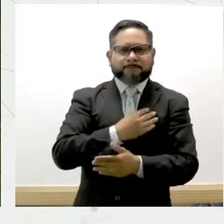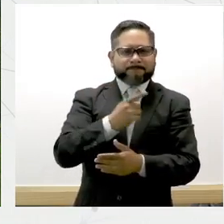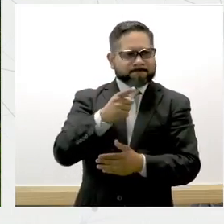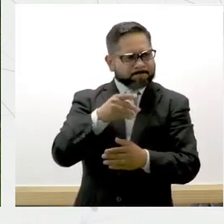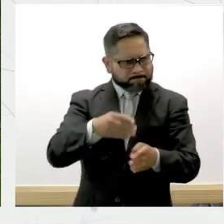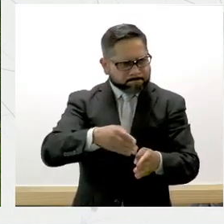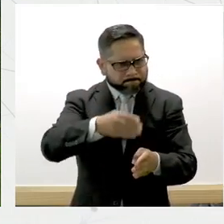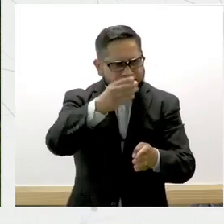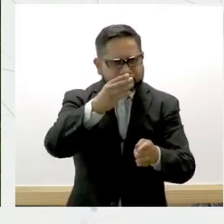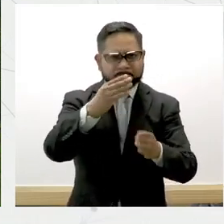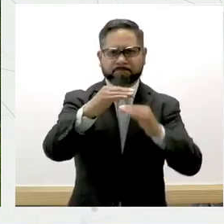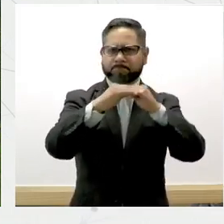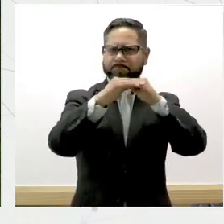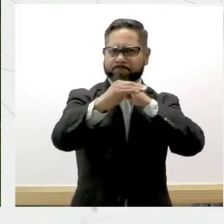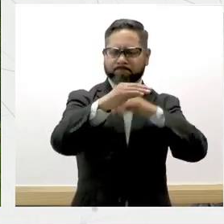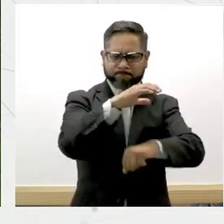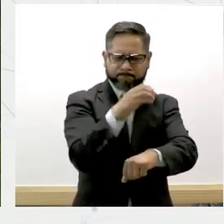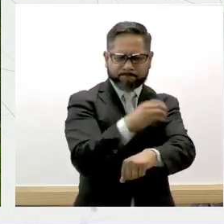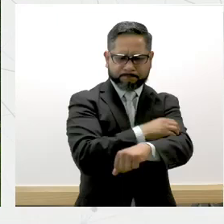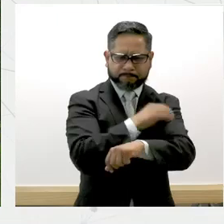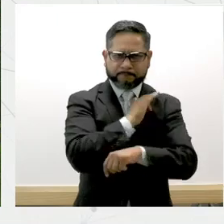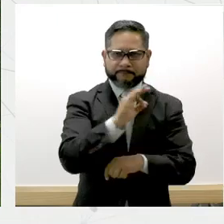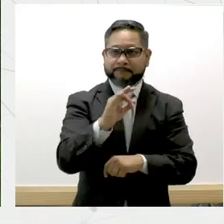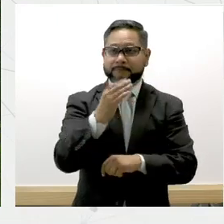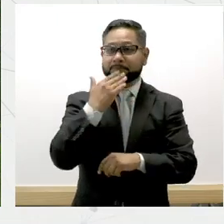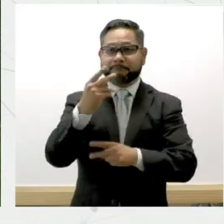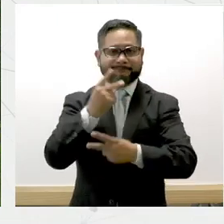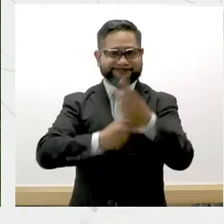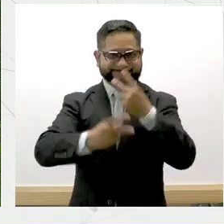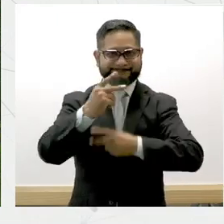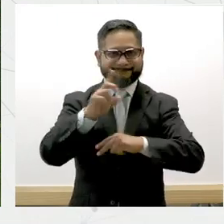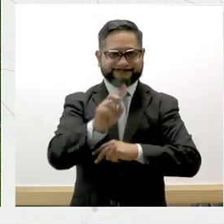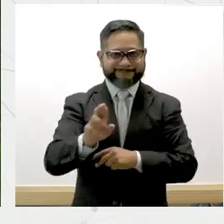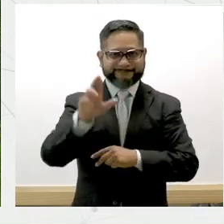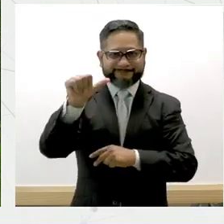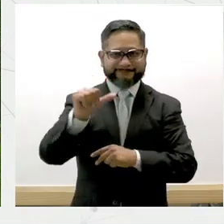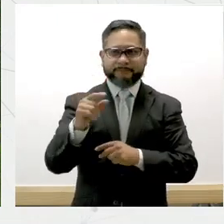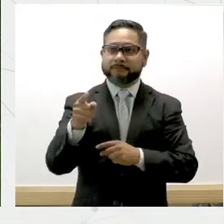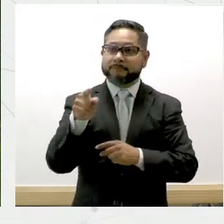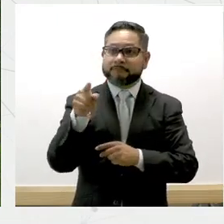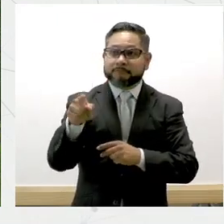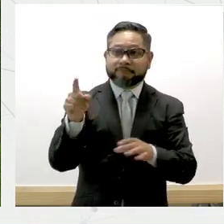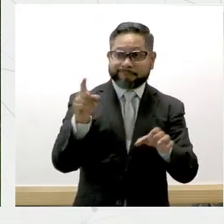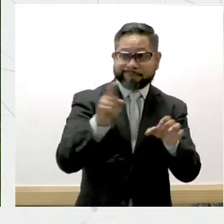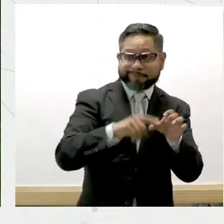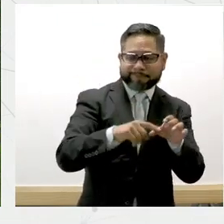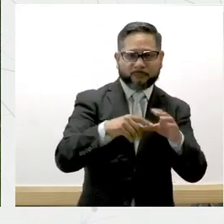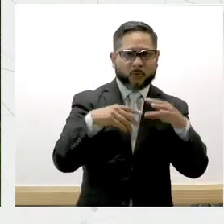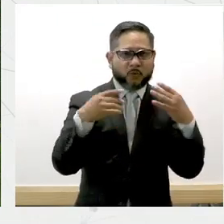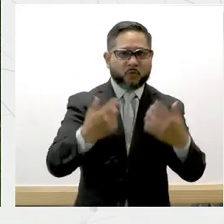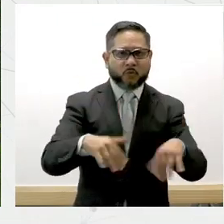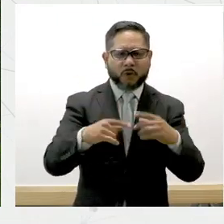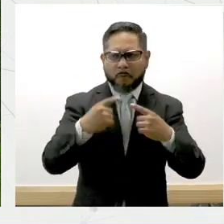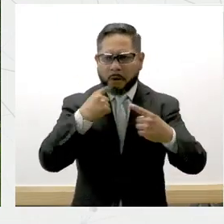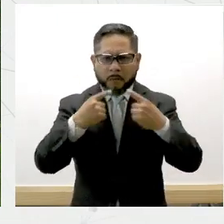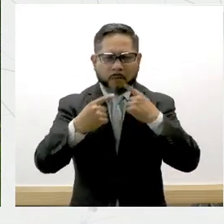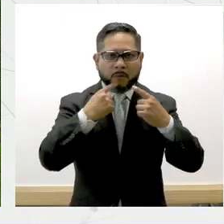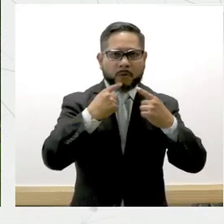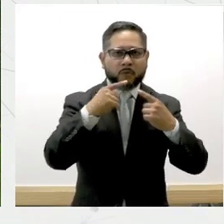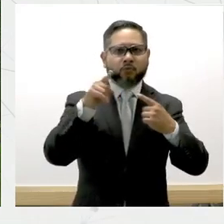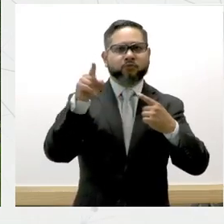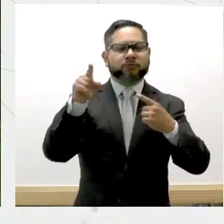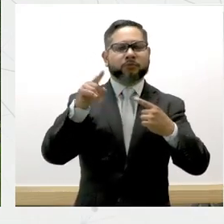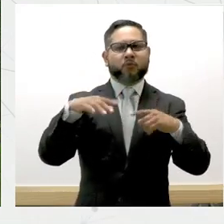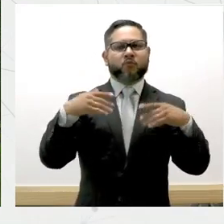la equidad y el empoderamiento. Bienvenida, doctora Concepción. Gracias por ser parte de este importante diálogo y por comprometerse a